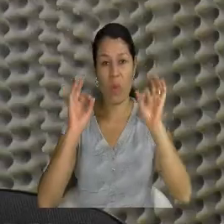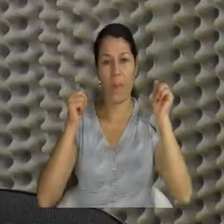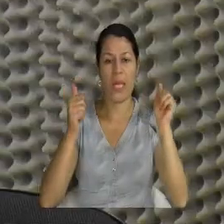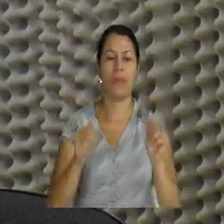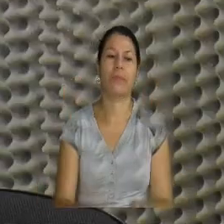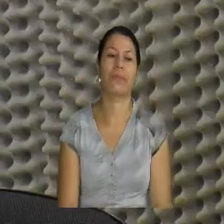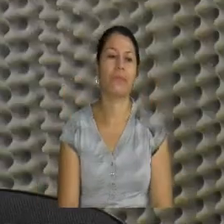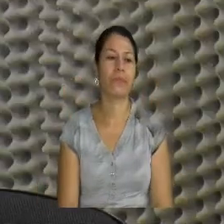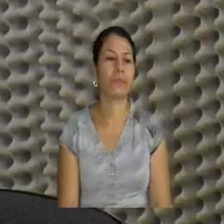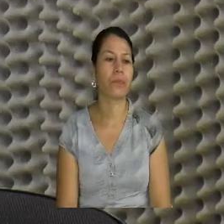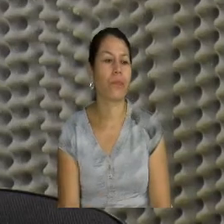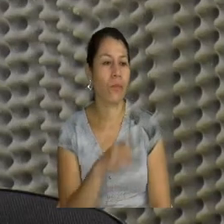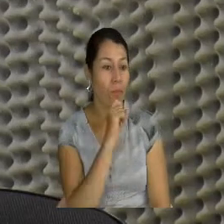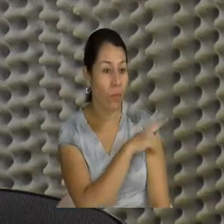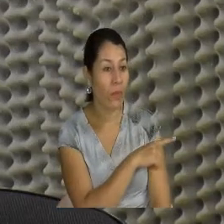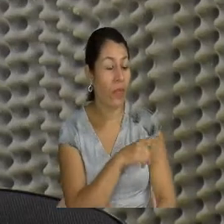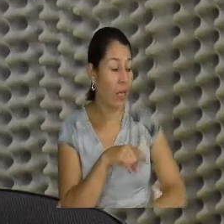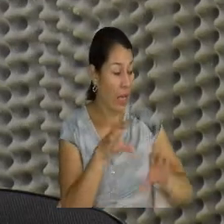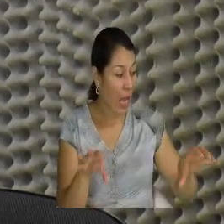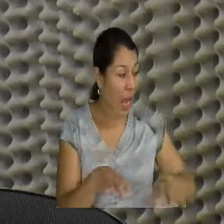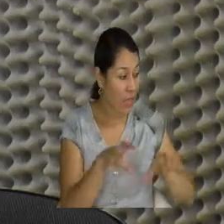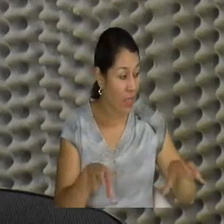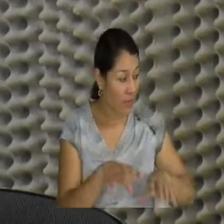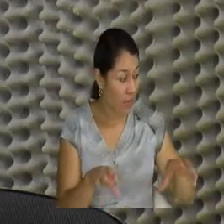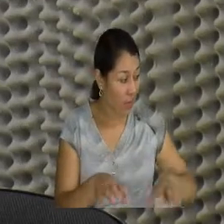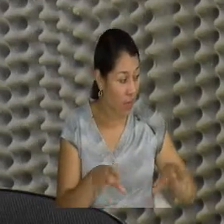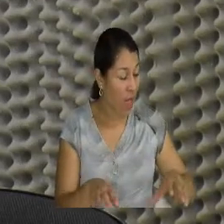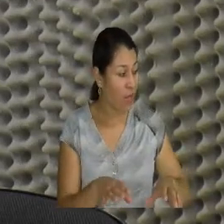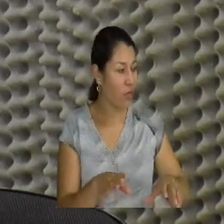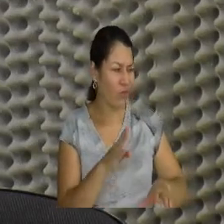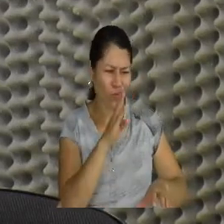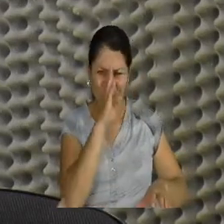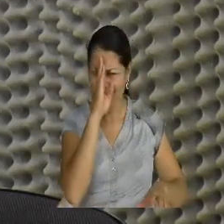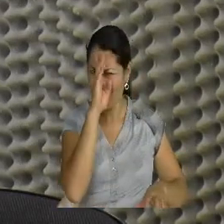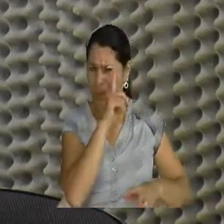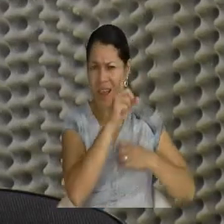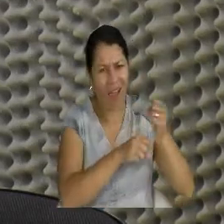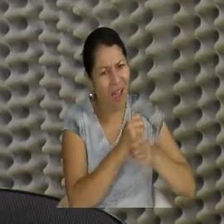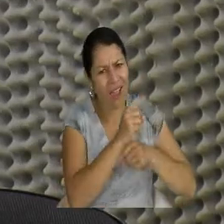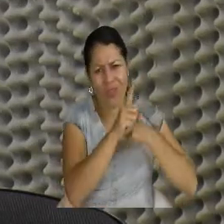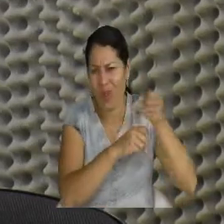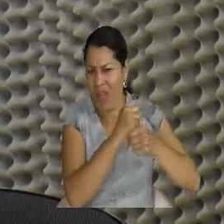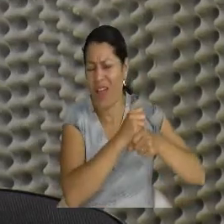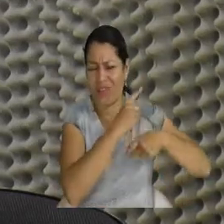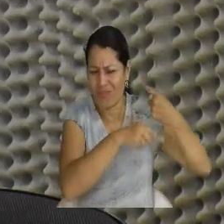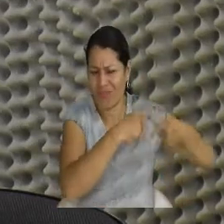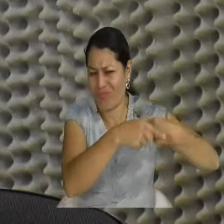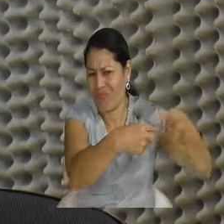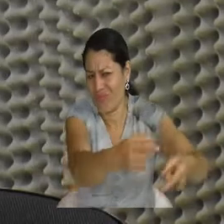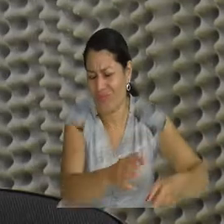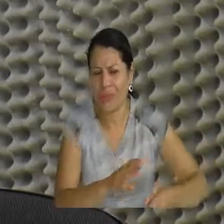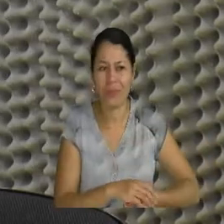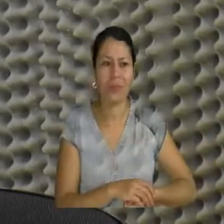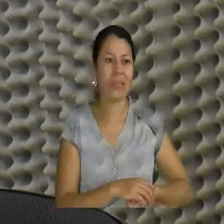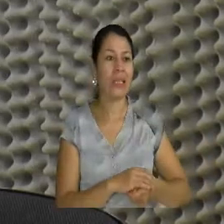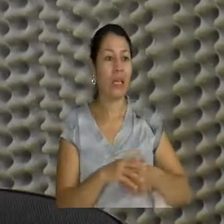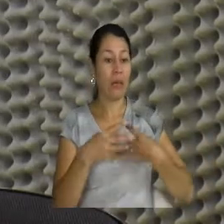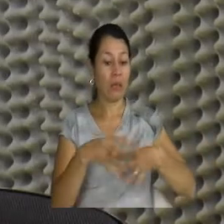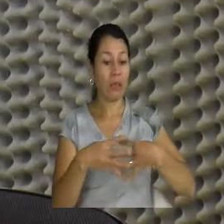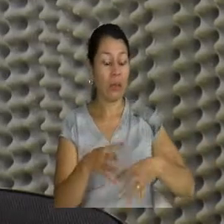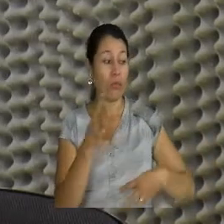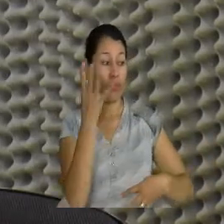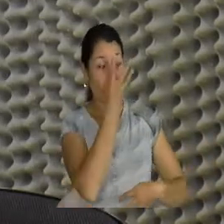Es una actividad tradicional, los muchachos se preparan con mucho tiempo, anticipación, además porque es un espectáculo bellísimo, no es solamente la banda marcial o la